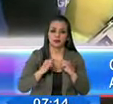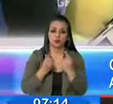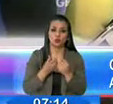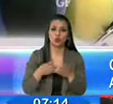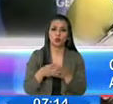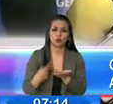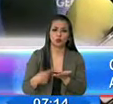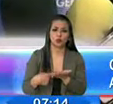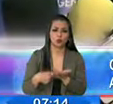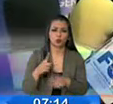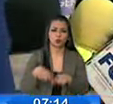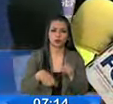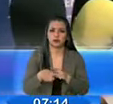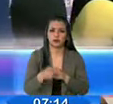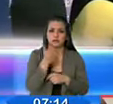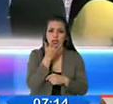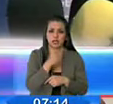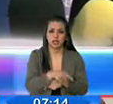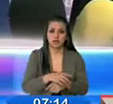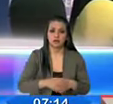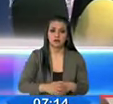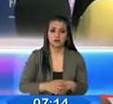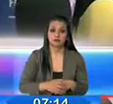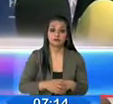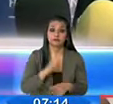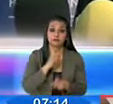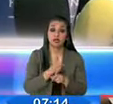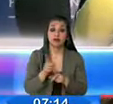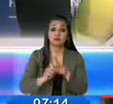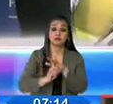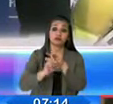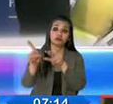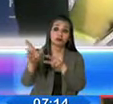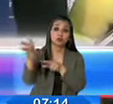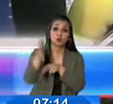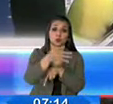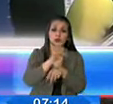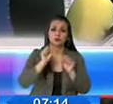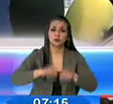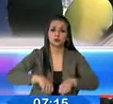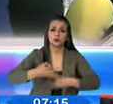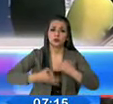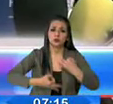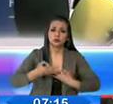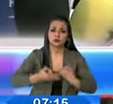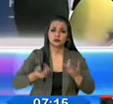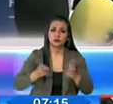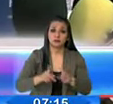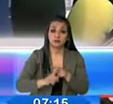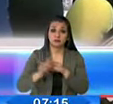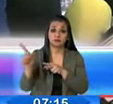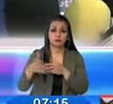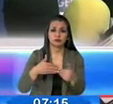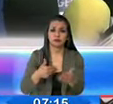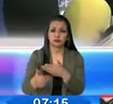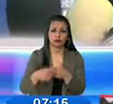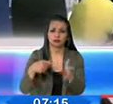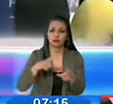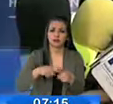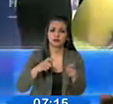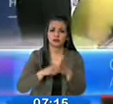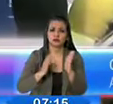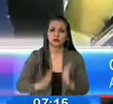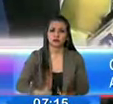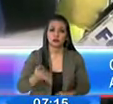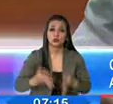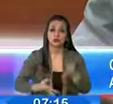delitos permiten además el juzgamiento en ausencia, de manera que incluso encontrándose prófugo el doctor Pollitt, la audiencia de juicio